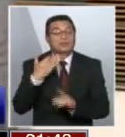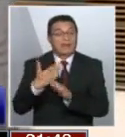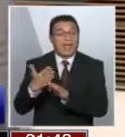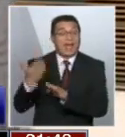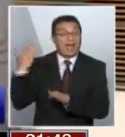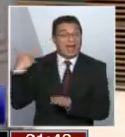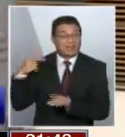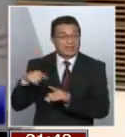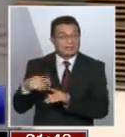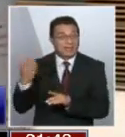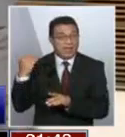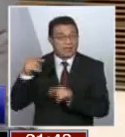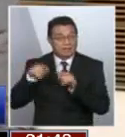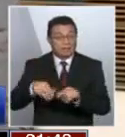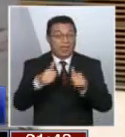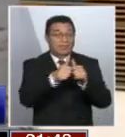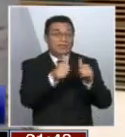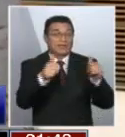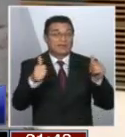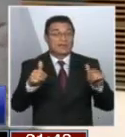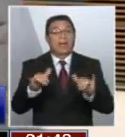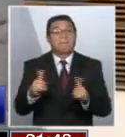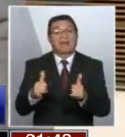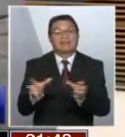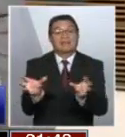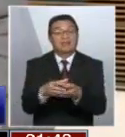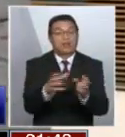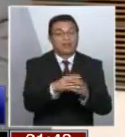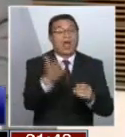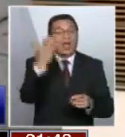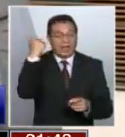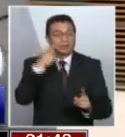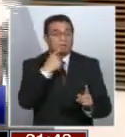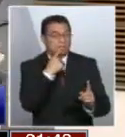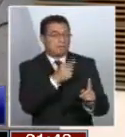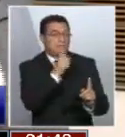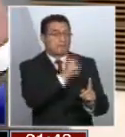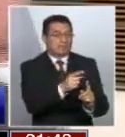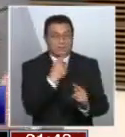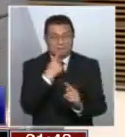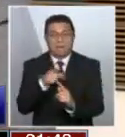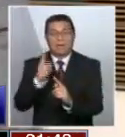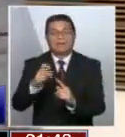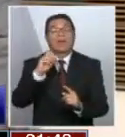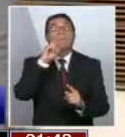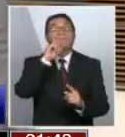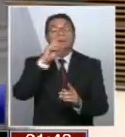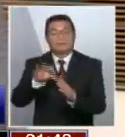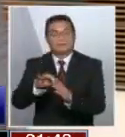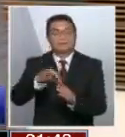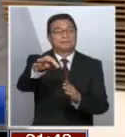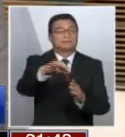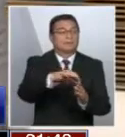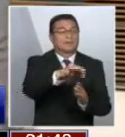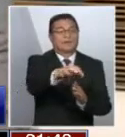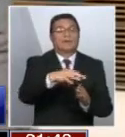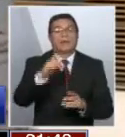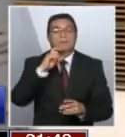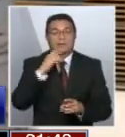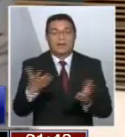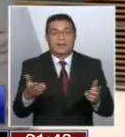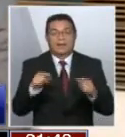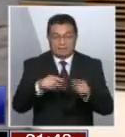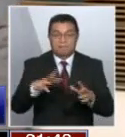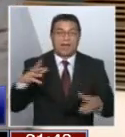la práctica, las directivas de los partidos predesignaban o precocinaban quiénes iban a ser los parlamentarios. Es decir, era